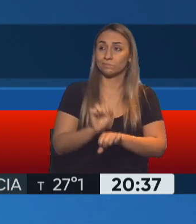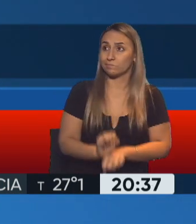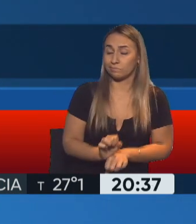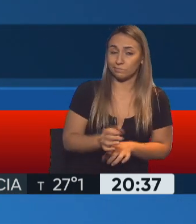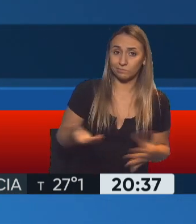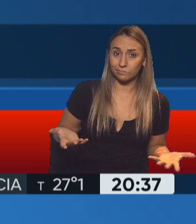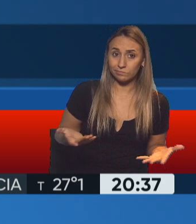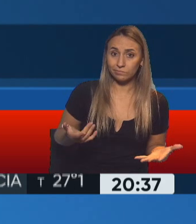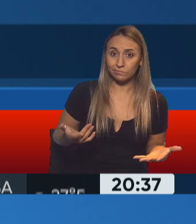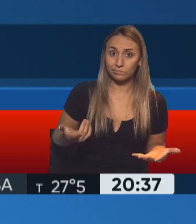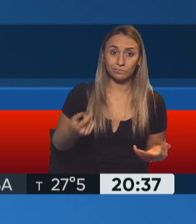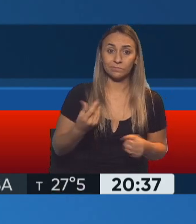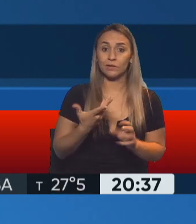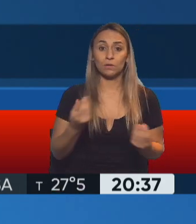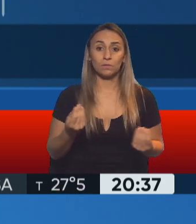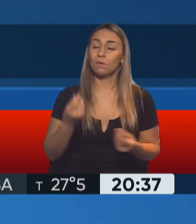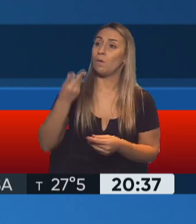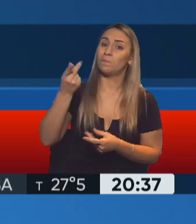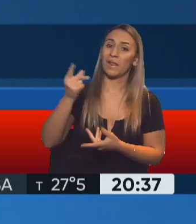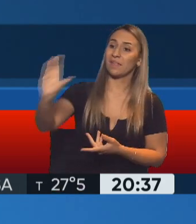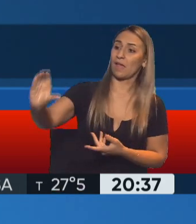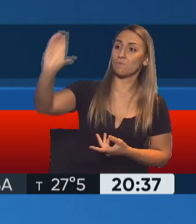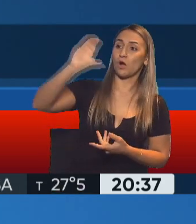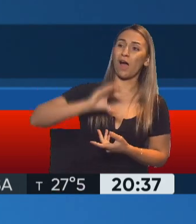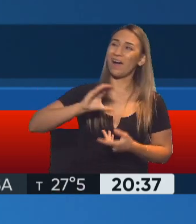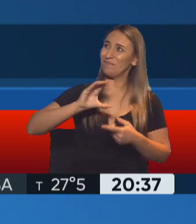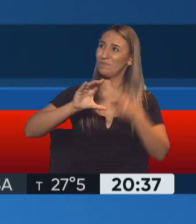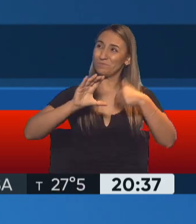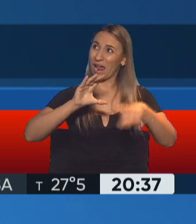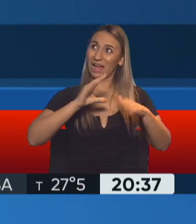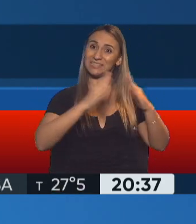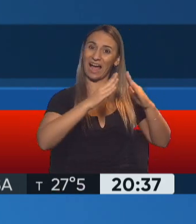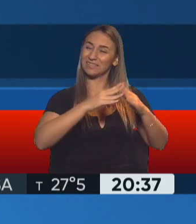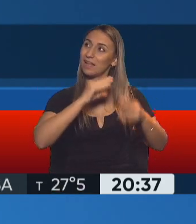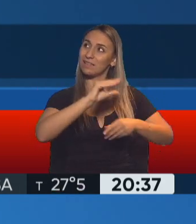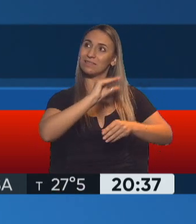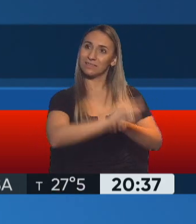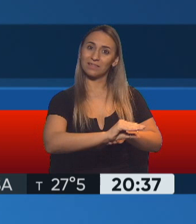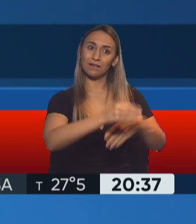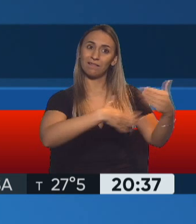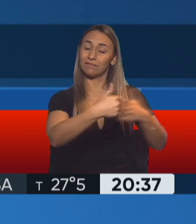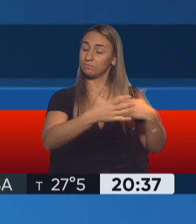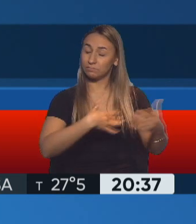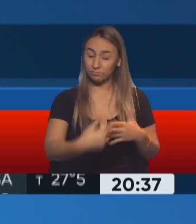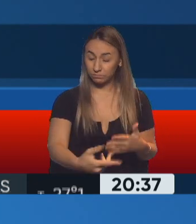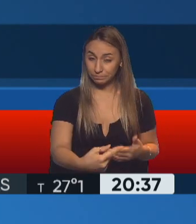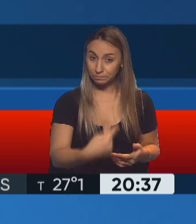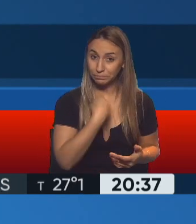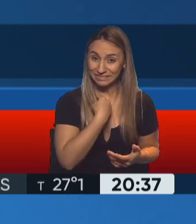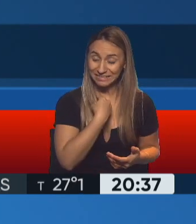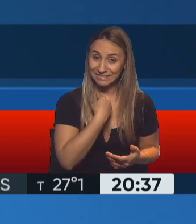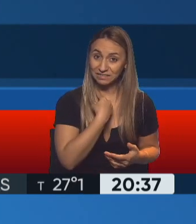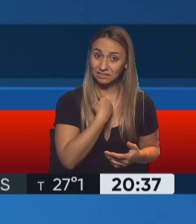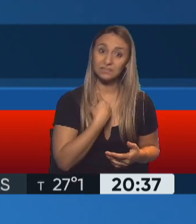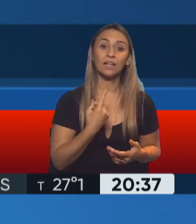que se tomó un préstamo para construir una vivienda y para poder salir del alquiler hay que seguir pagando el alquiler y hay que